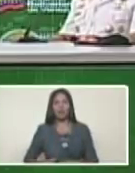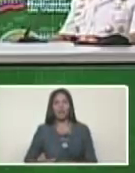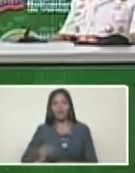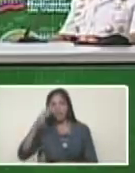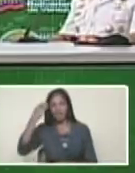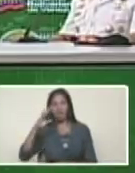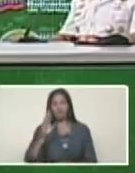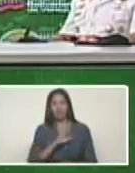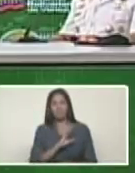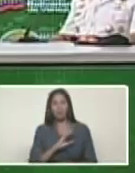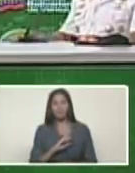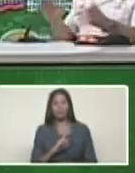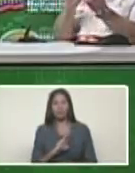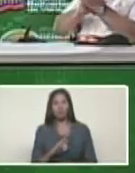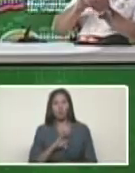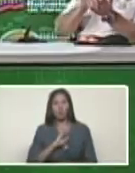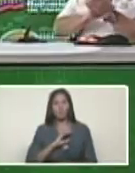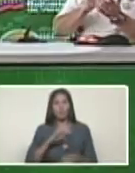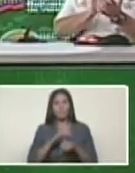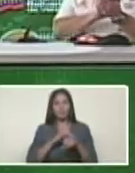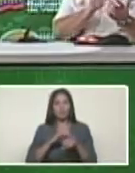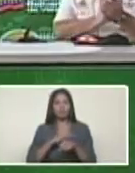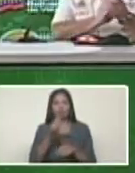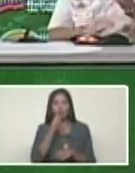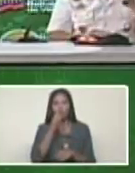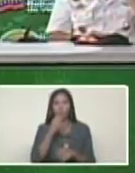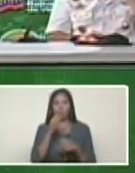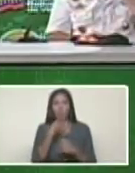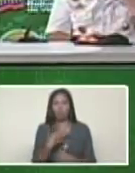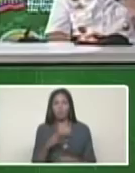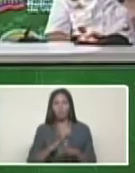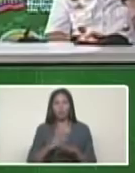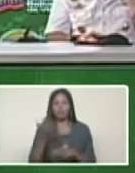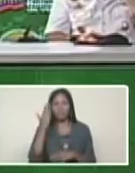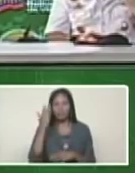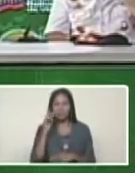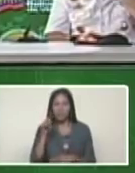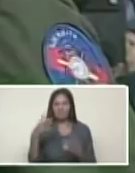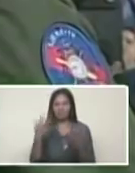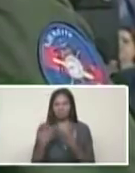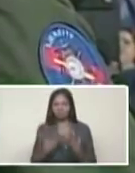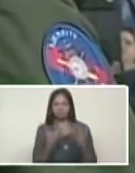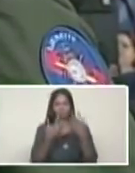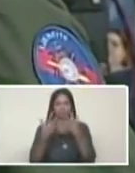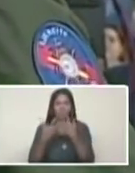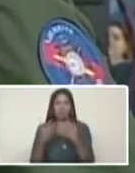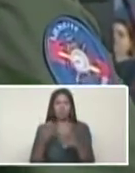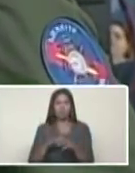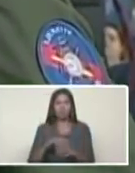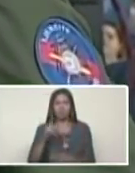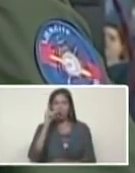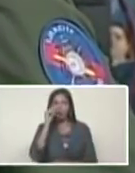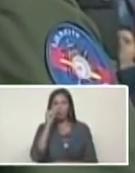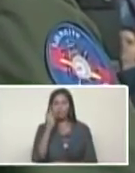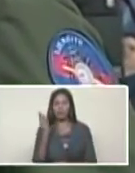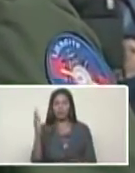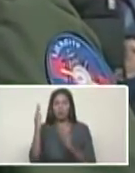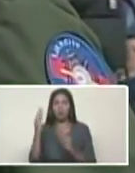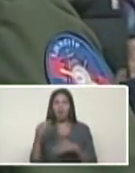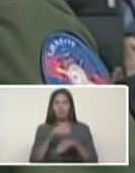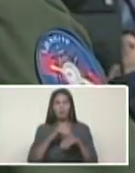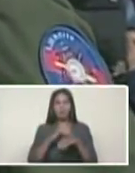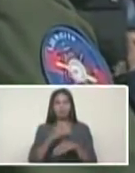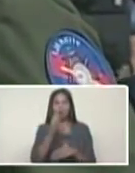la Milicia Nacional Bolivariana, ministro de Alimentación, porque sabía que venía esta batalla, general Tellería, y tenemos que ganar